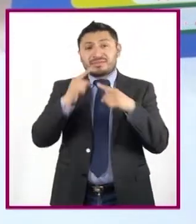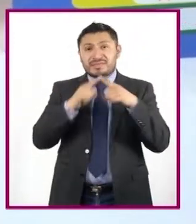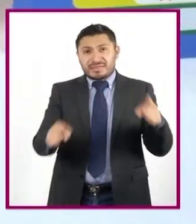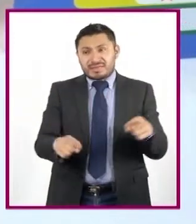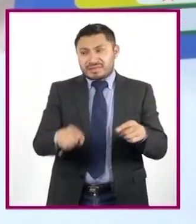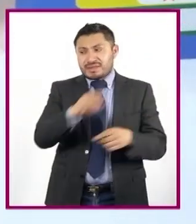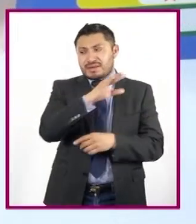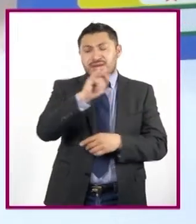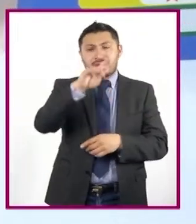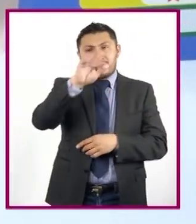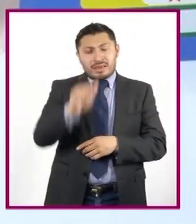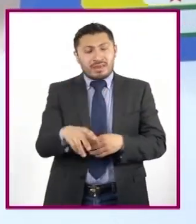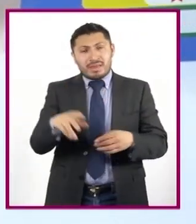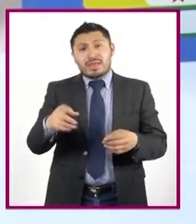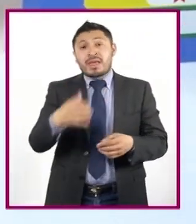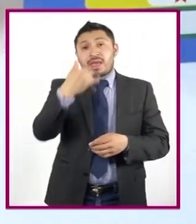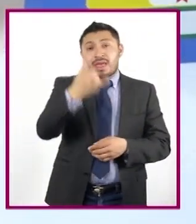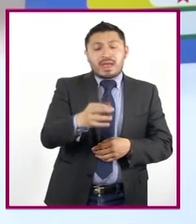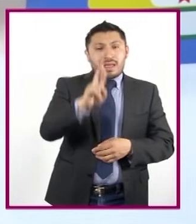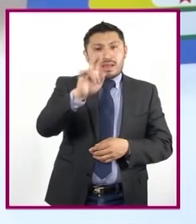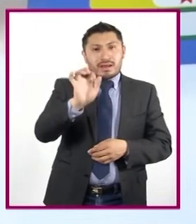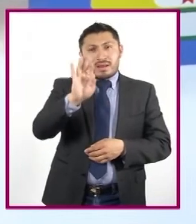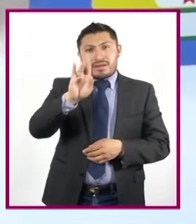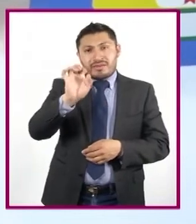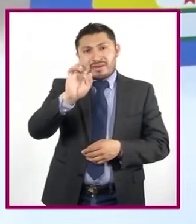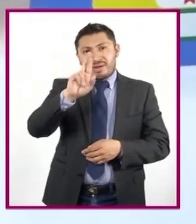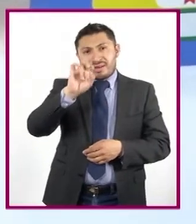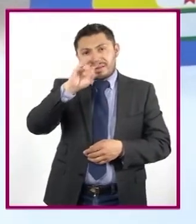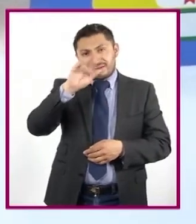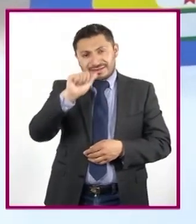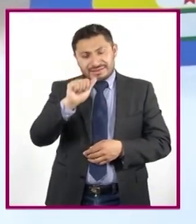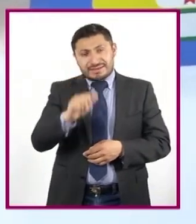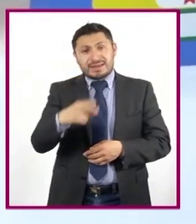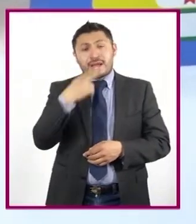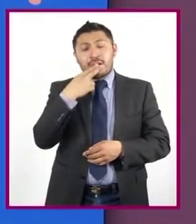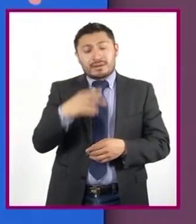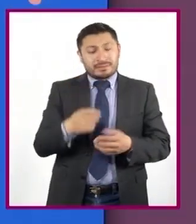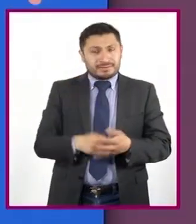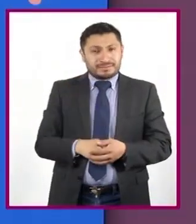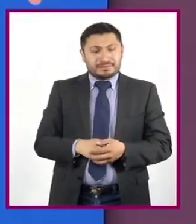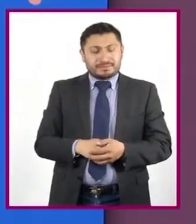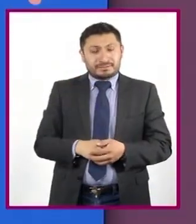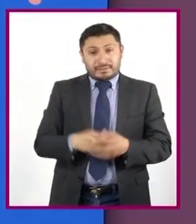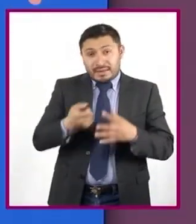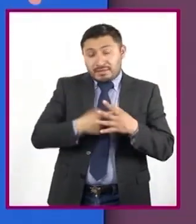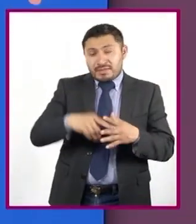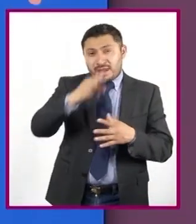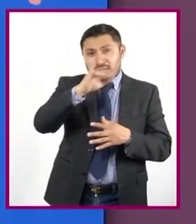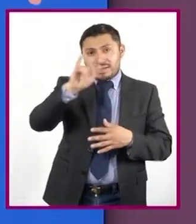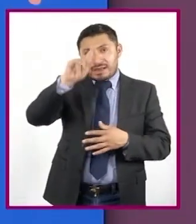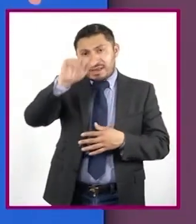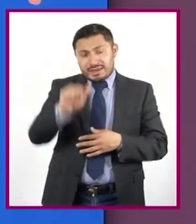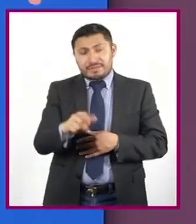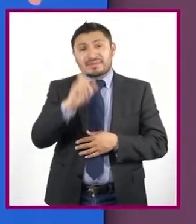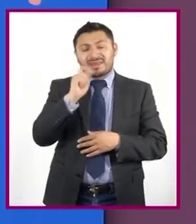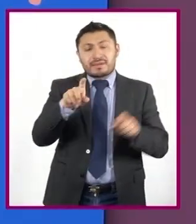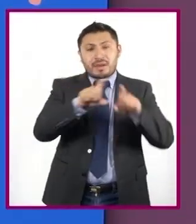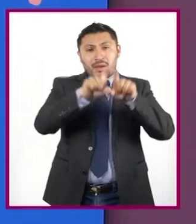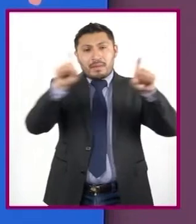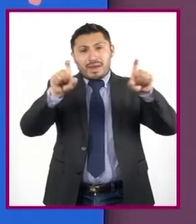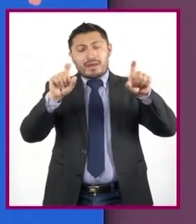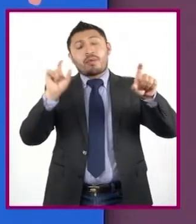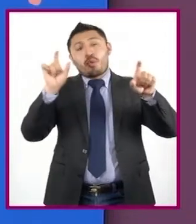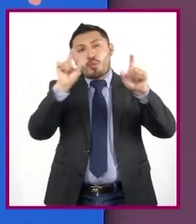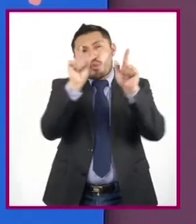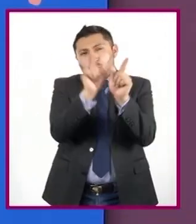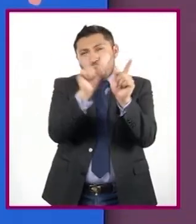una cita textual y una referencia. Empecemos con las citas. Estos son párrafos o fragmentos que se